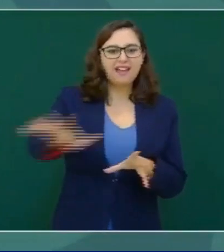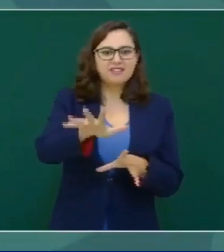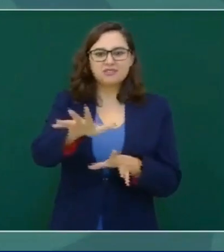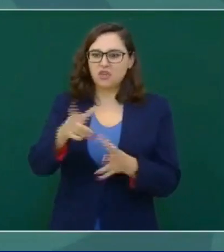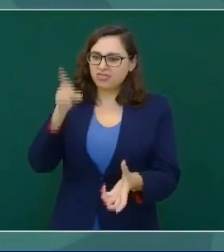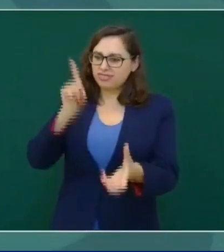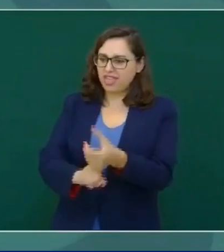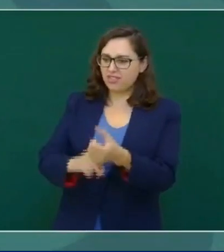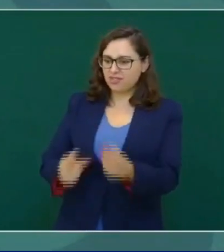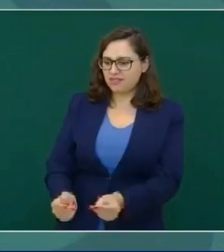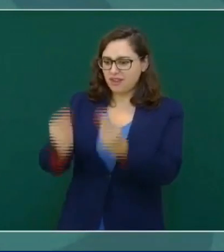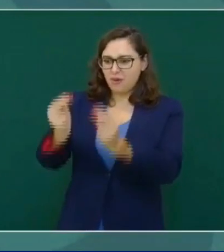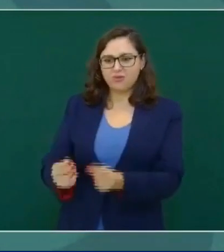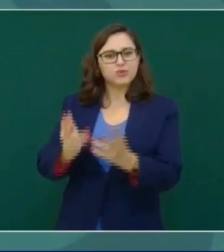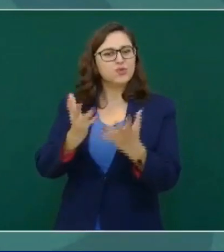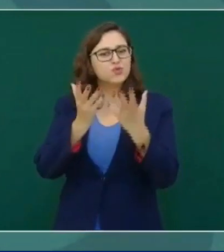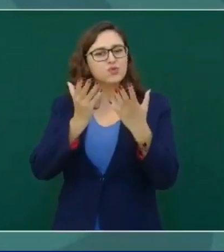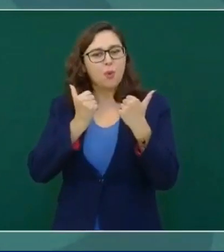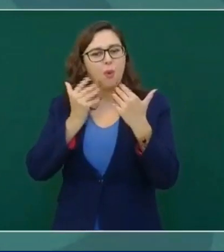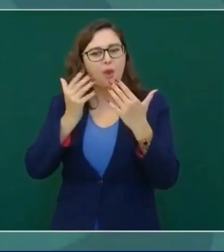fines de lucro.